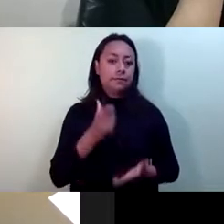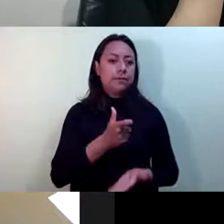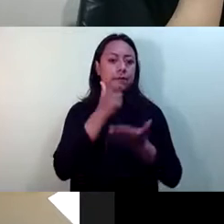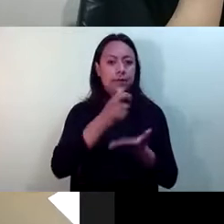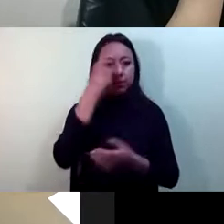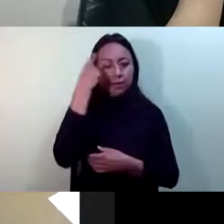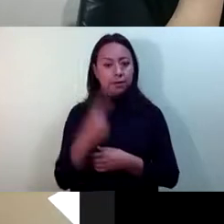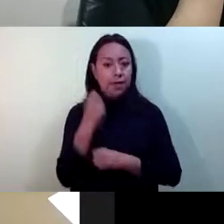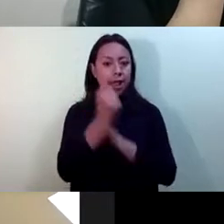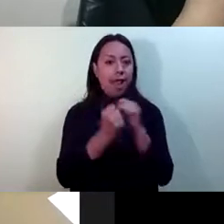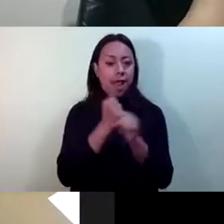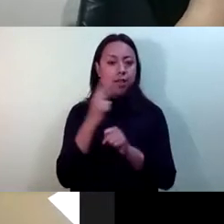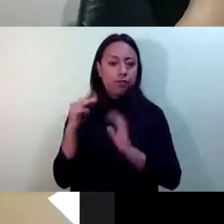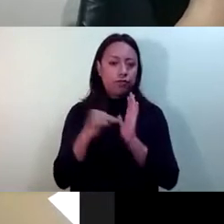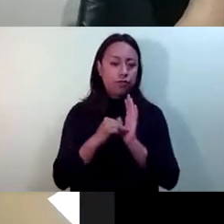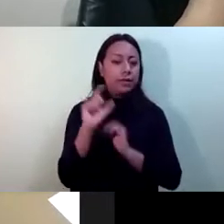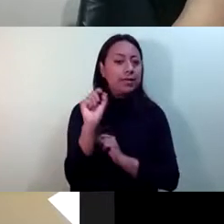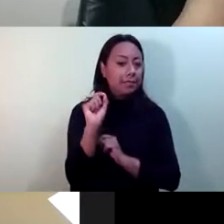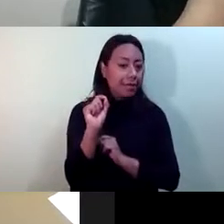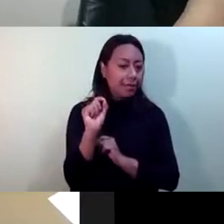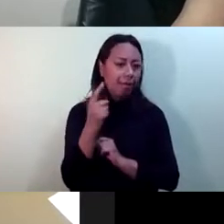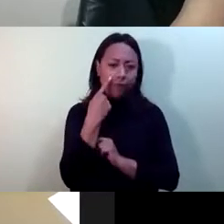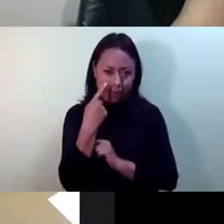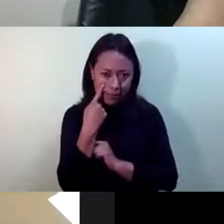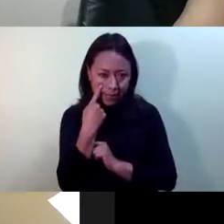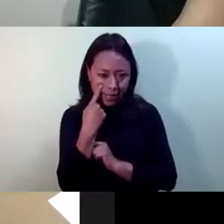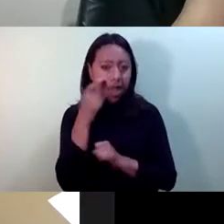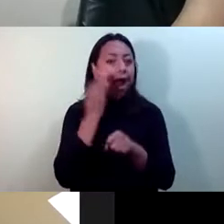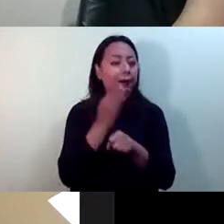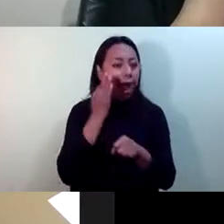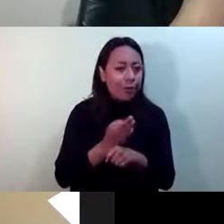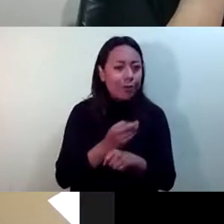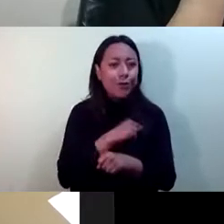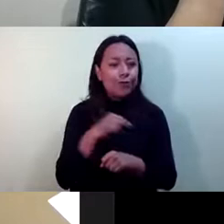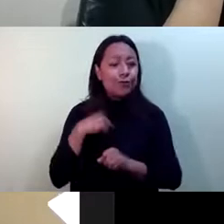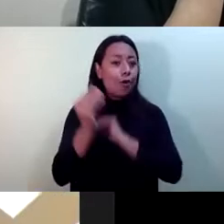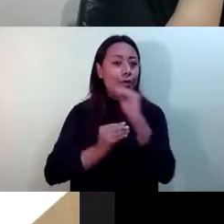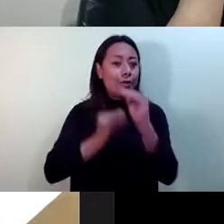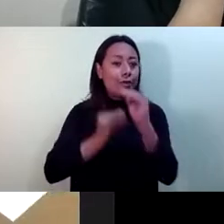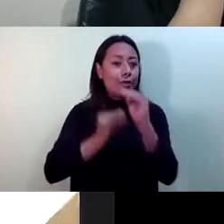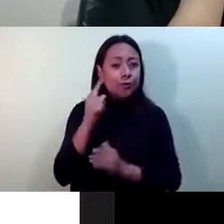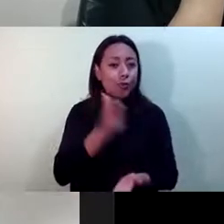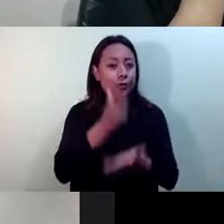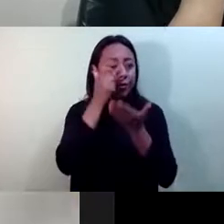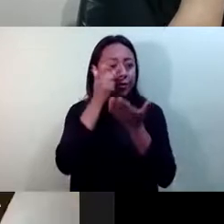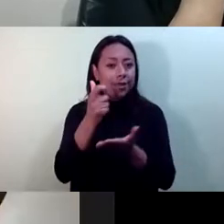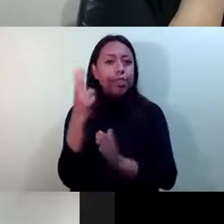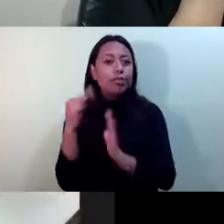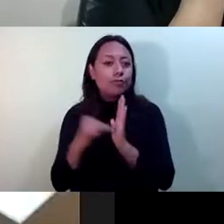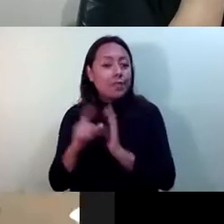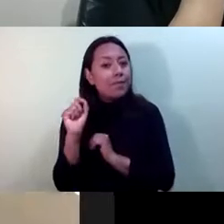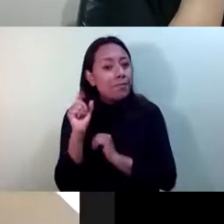el año 2020. Fíjense bien, estamos discutiendo un presupuesto del año 2020 cuando ya está acabando el